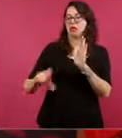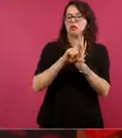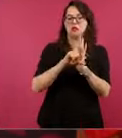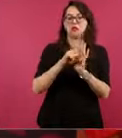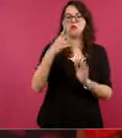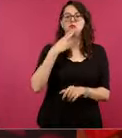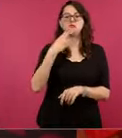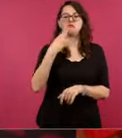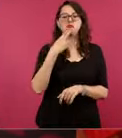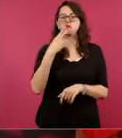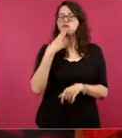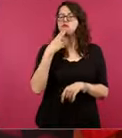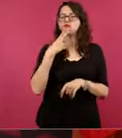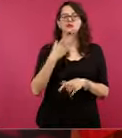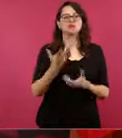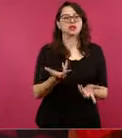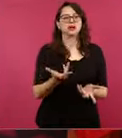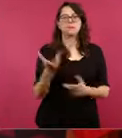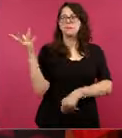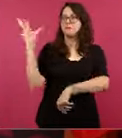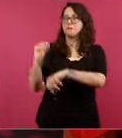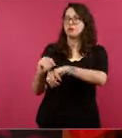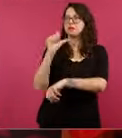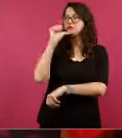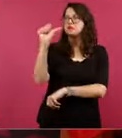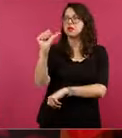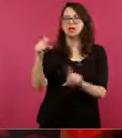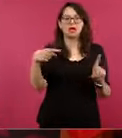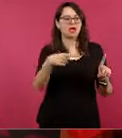Dice Aguilar Camín que estuvo bien.